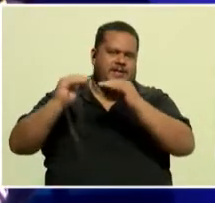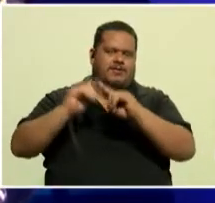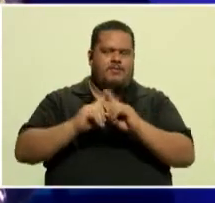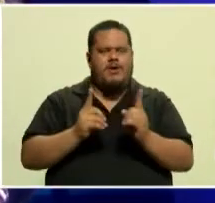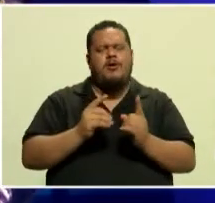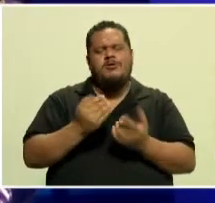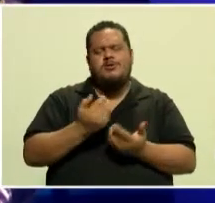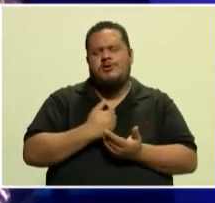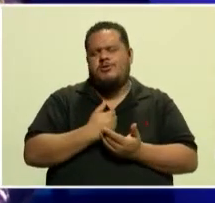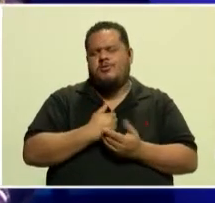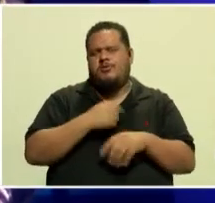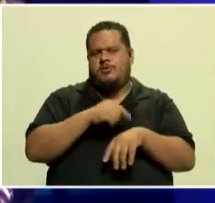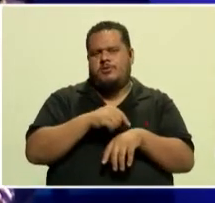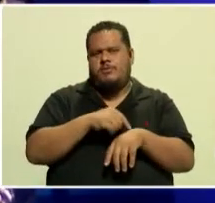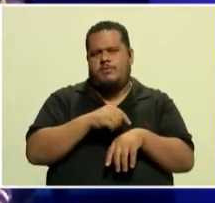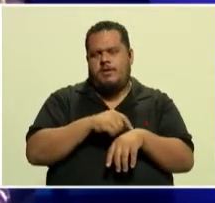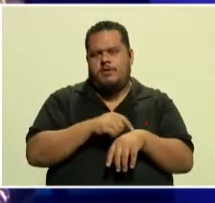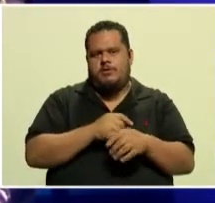momentos